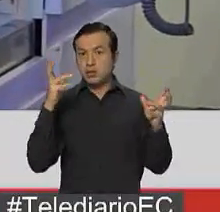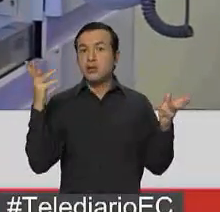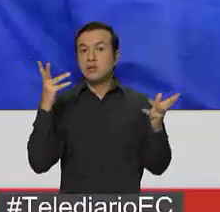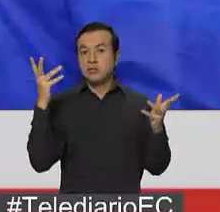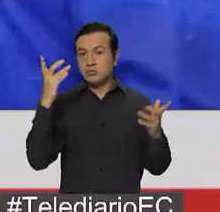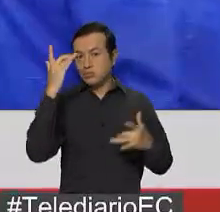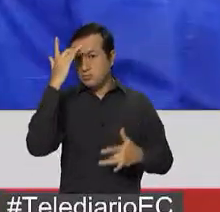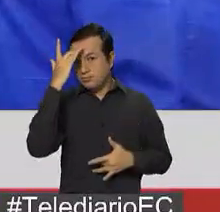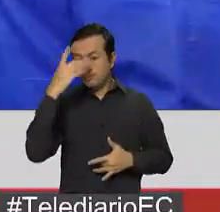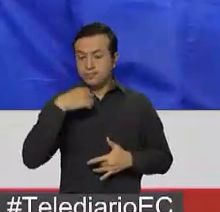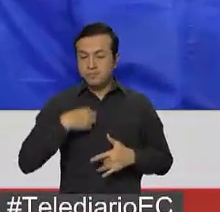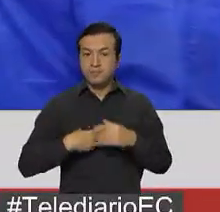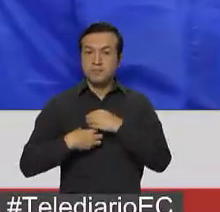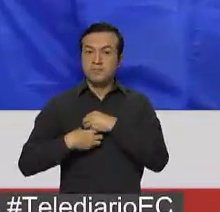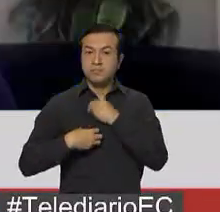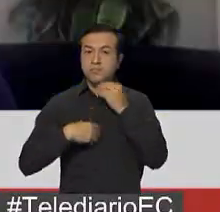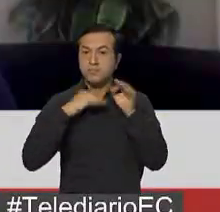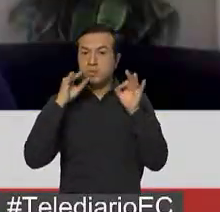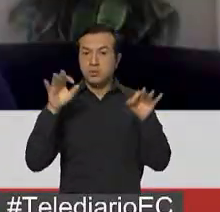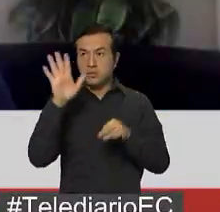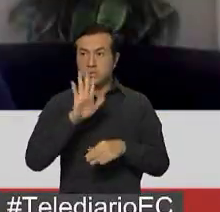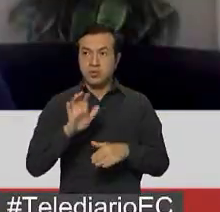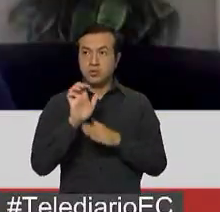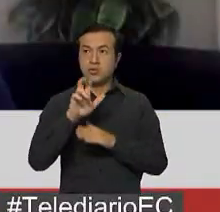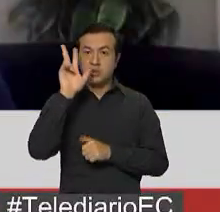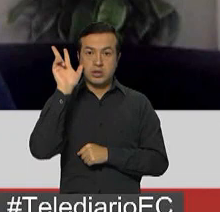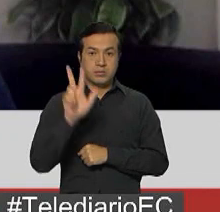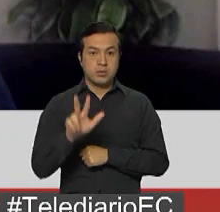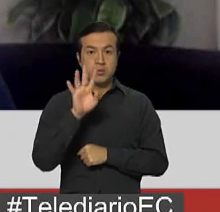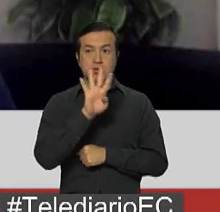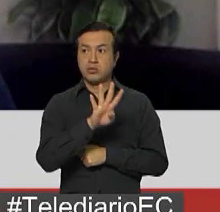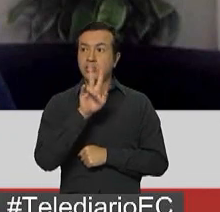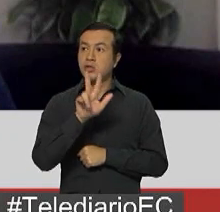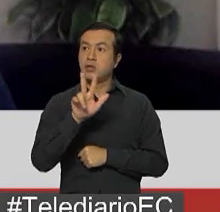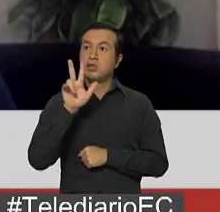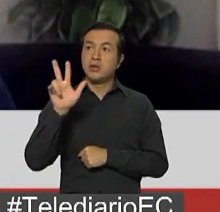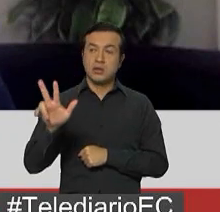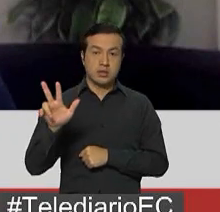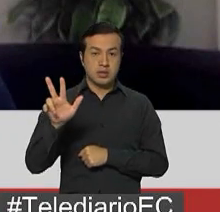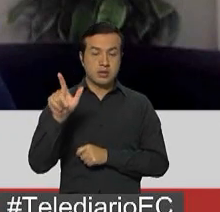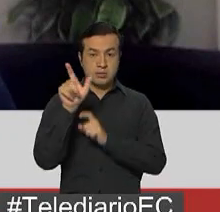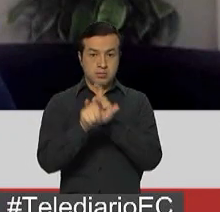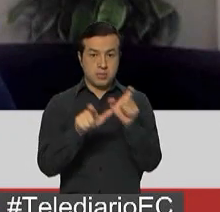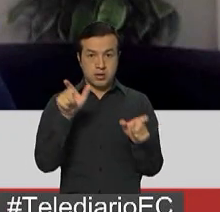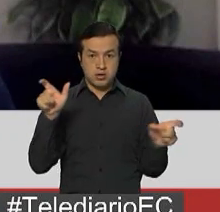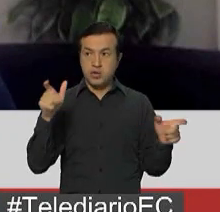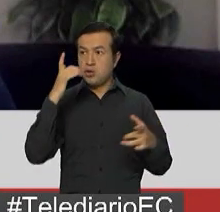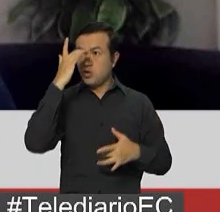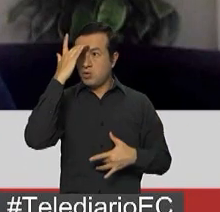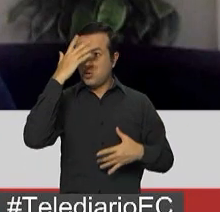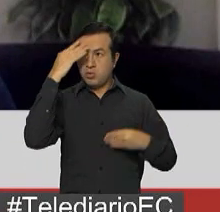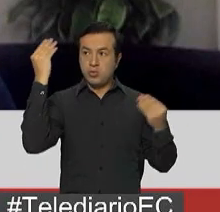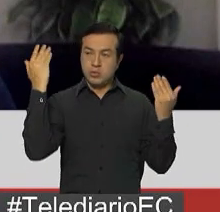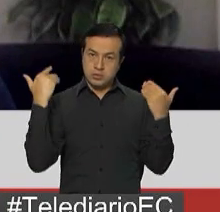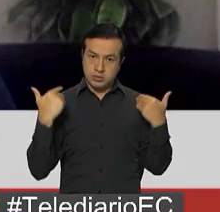contagio kobe 19 en el país tres mil cuatrocientos treinta y tres pacientes recuperados